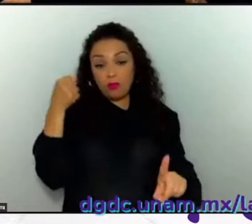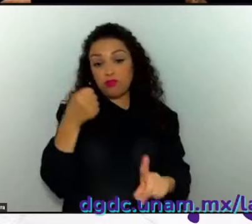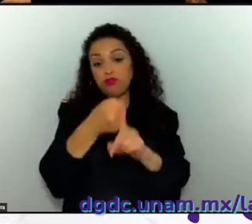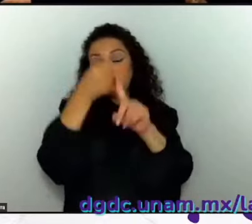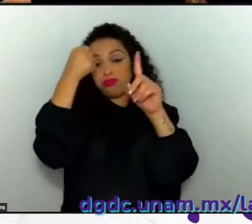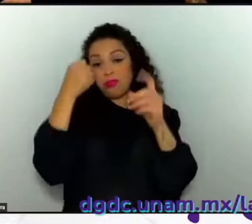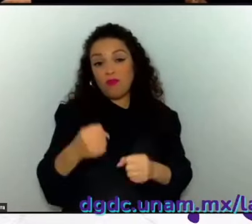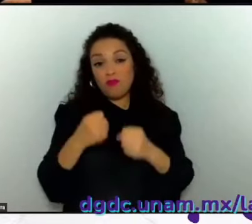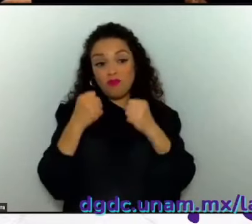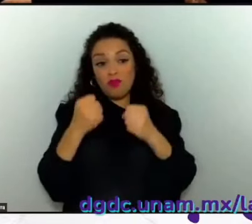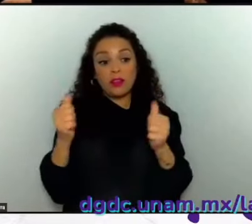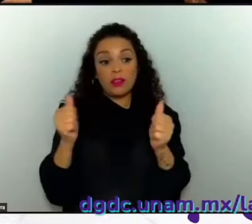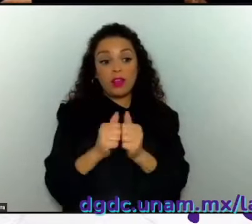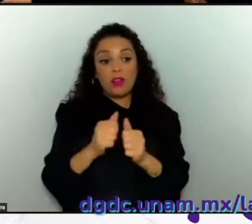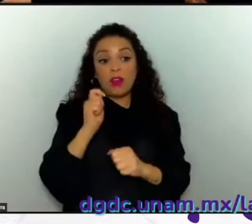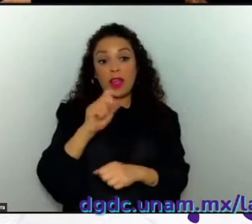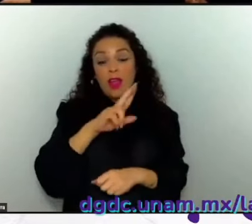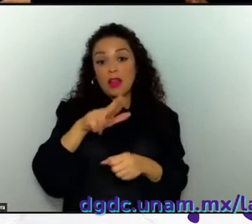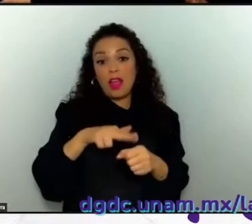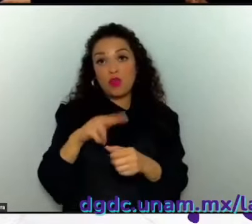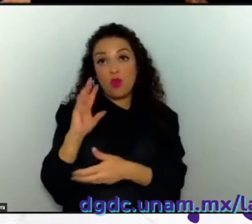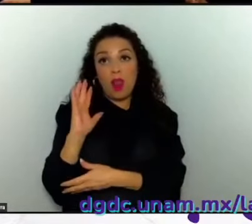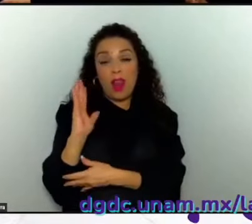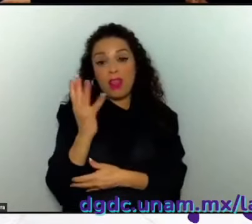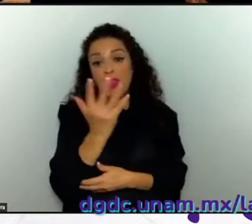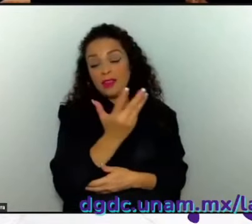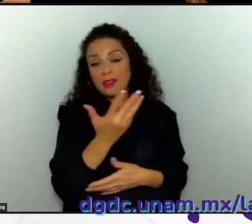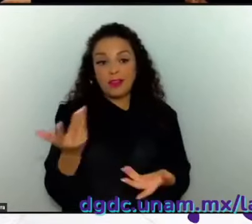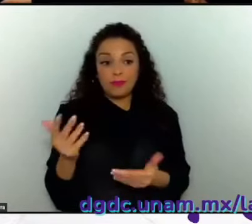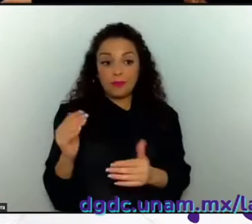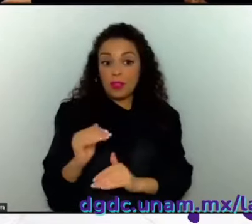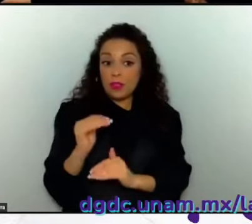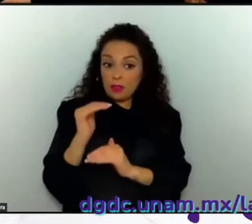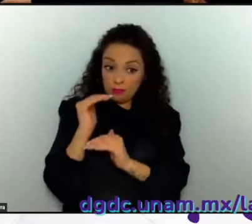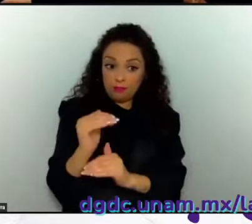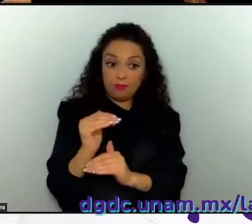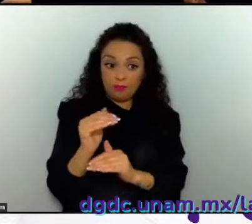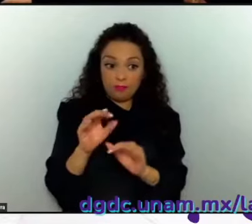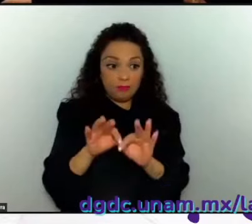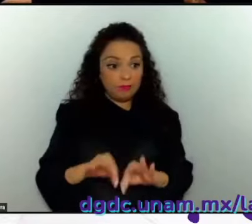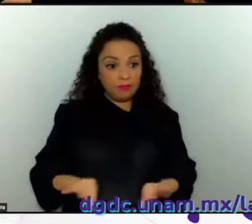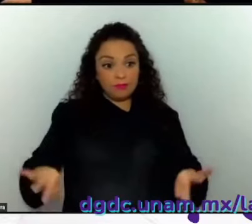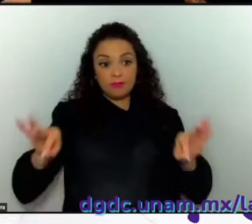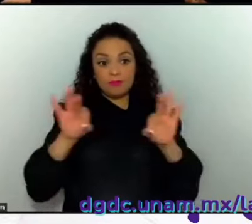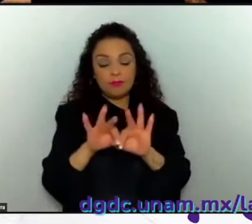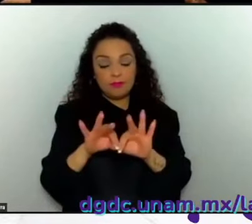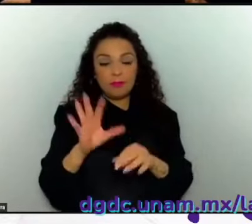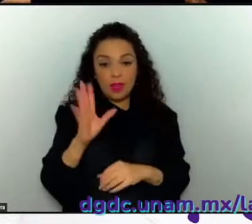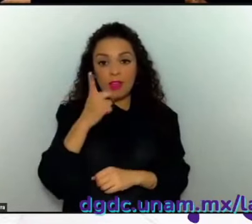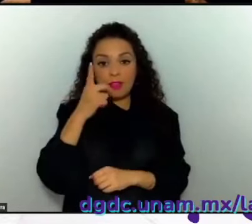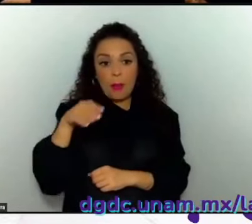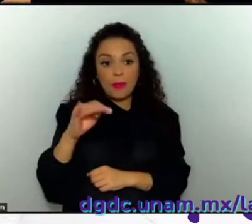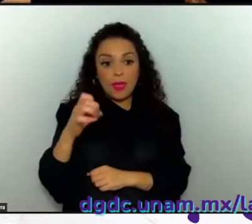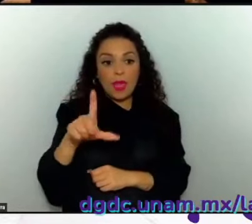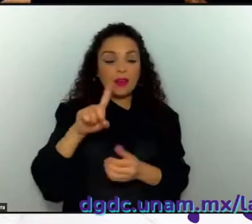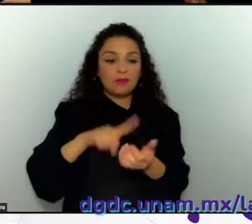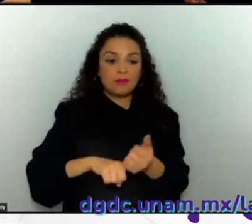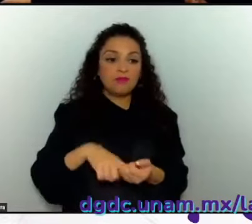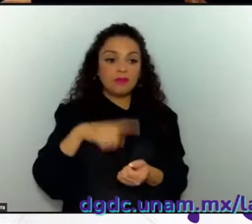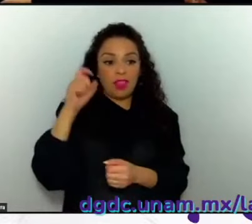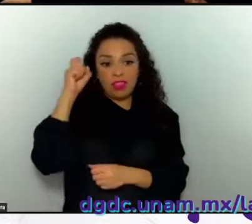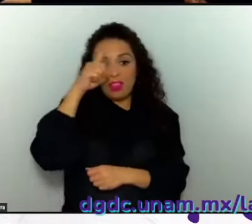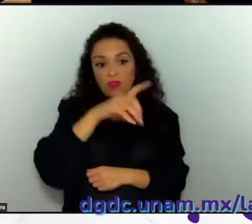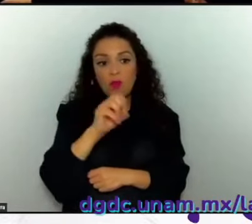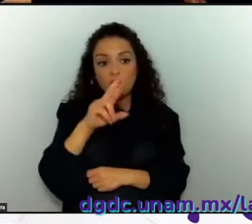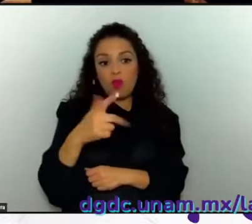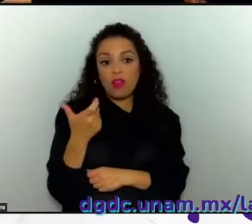luego, obviamente, pues son élites, ¿no? Lo ha dicho Miguel, el tema de la riqueza. Entonces,